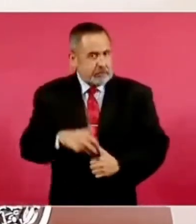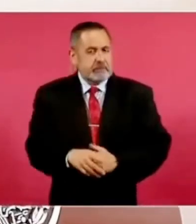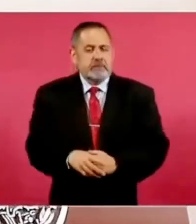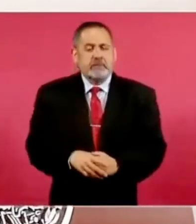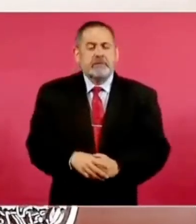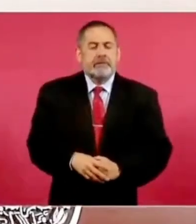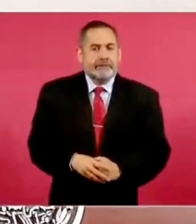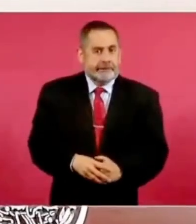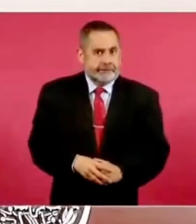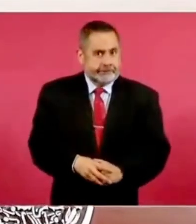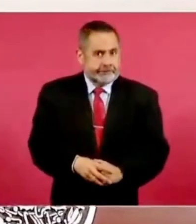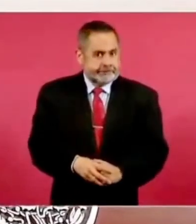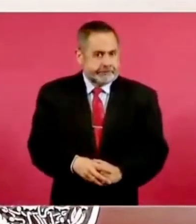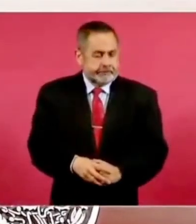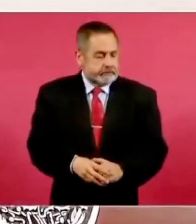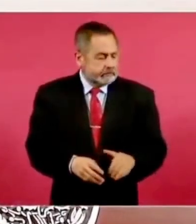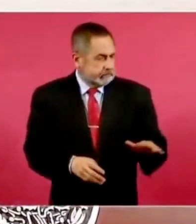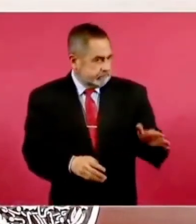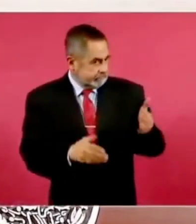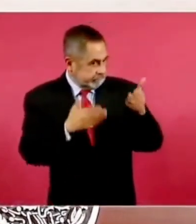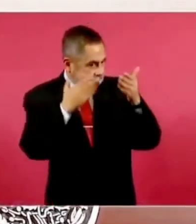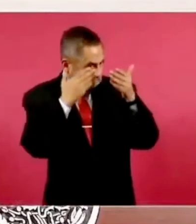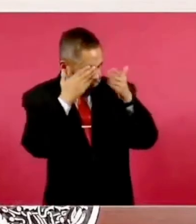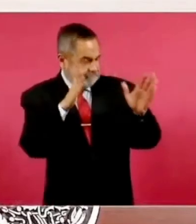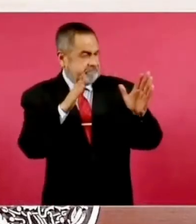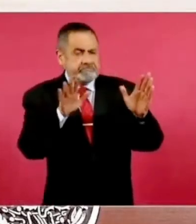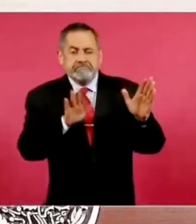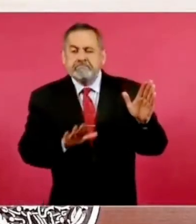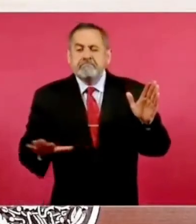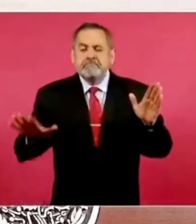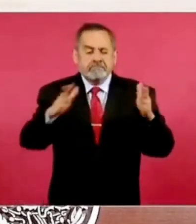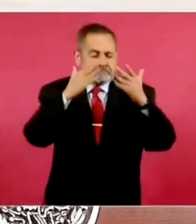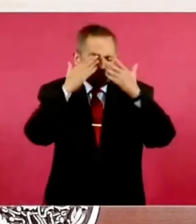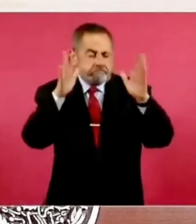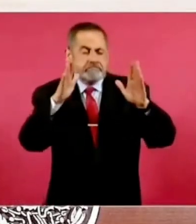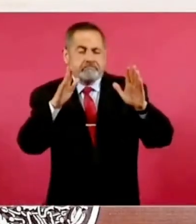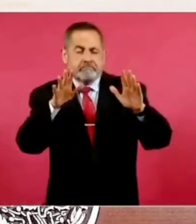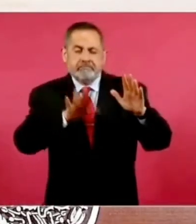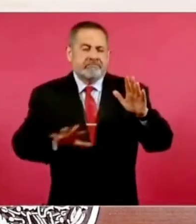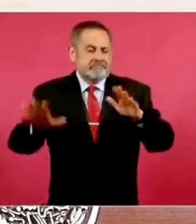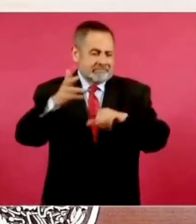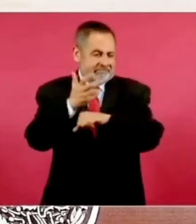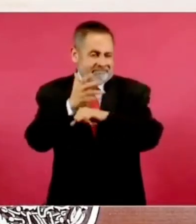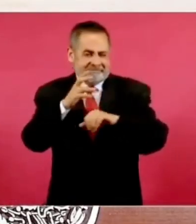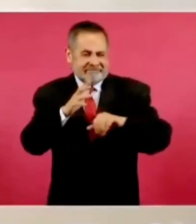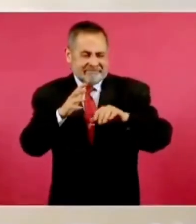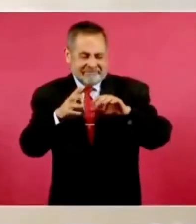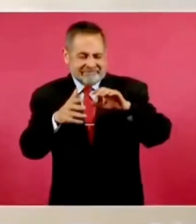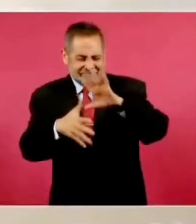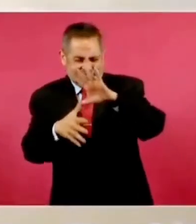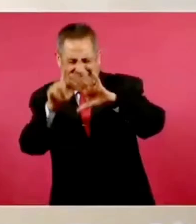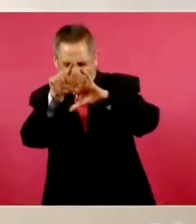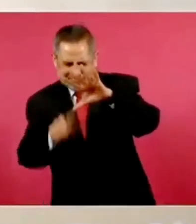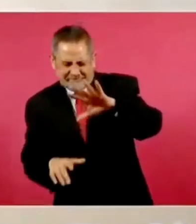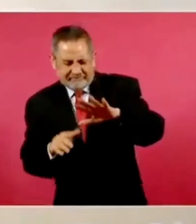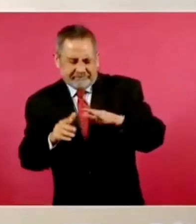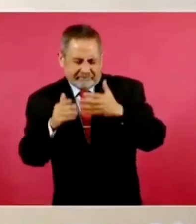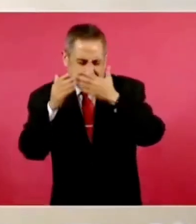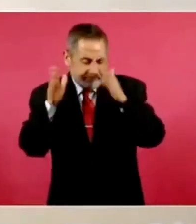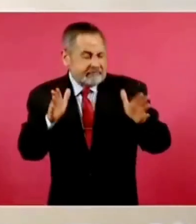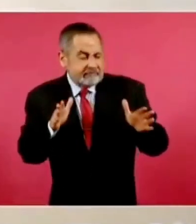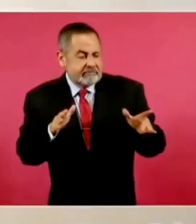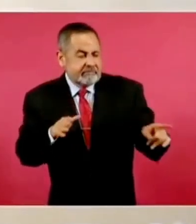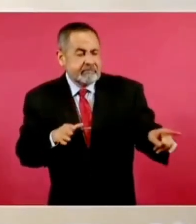abrid los ojos, americanos, no os dejéis